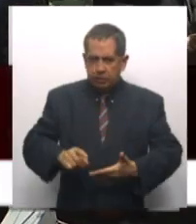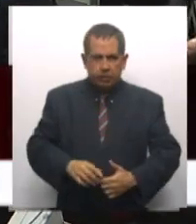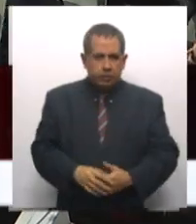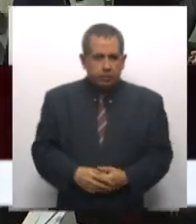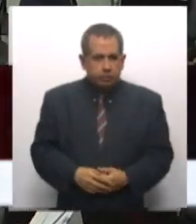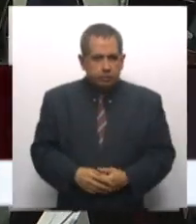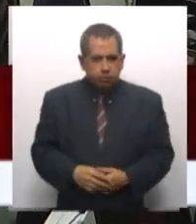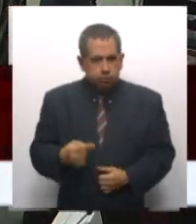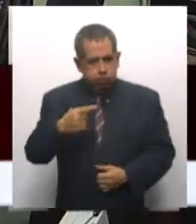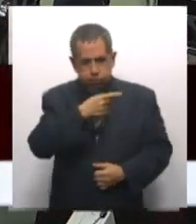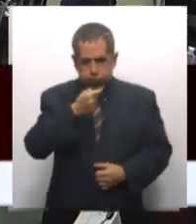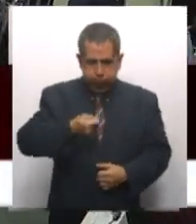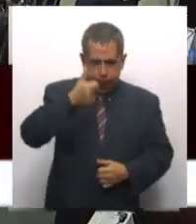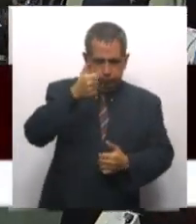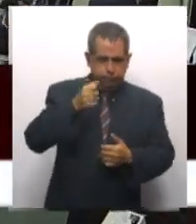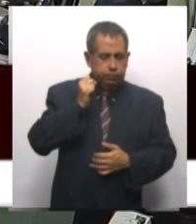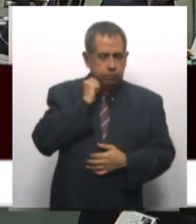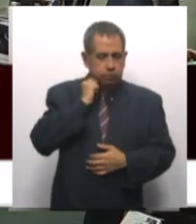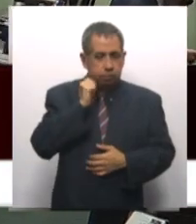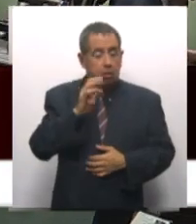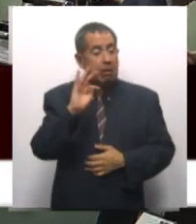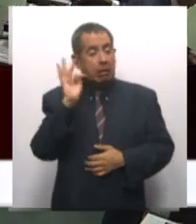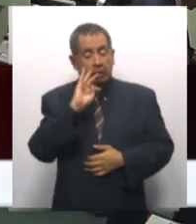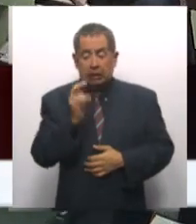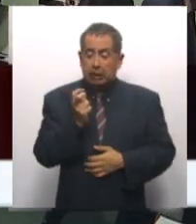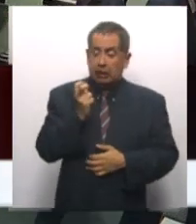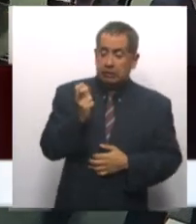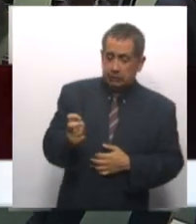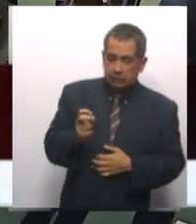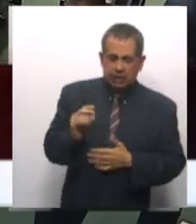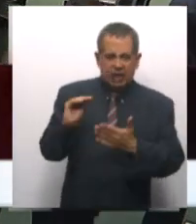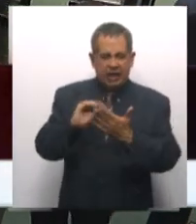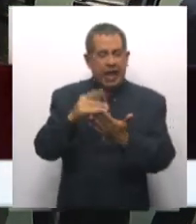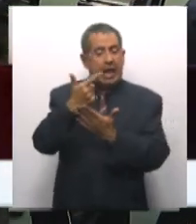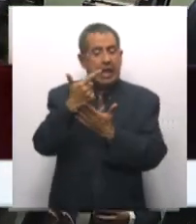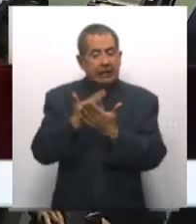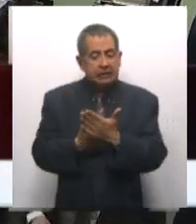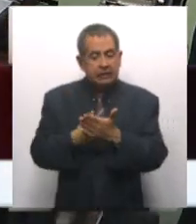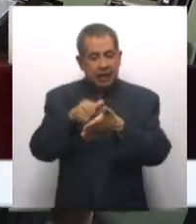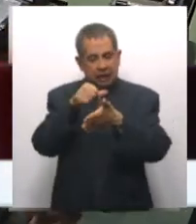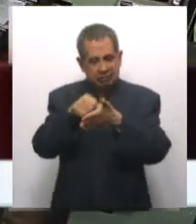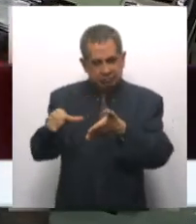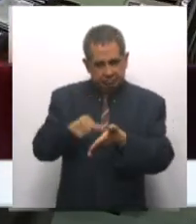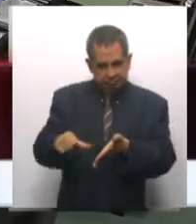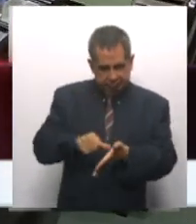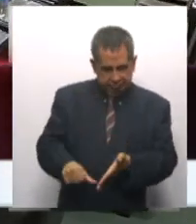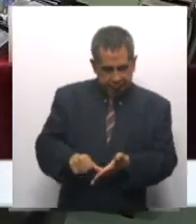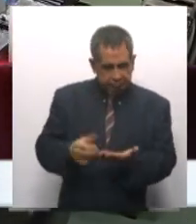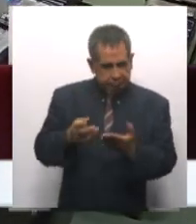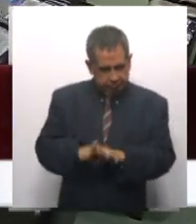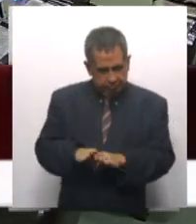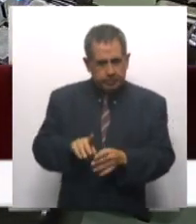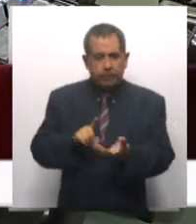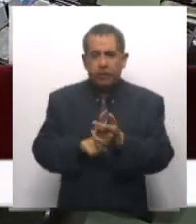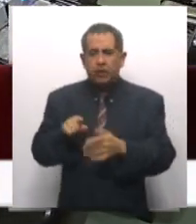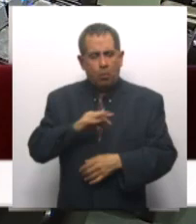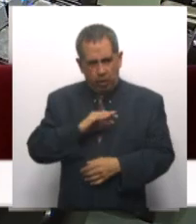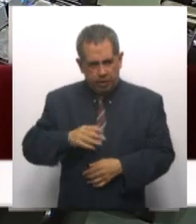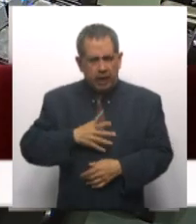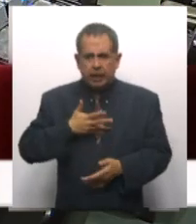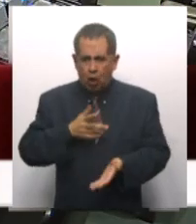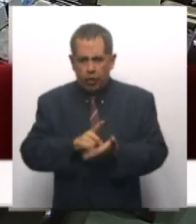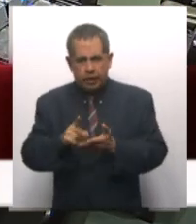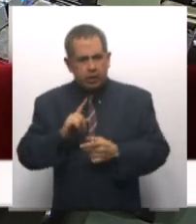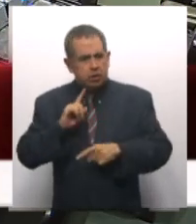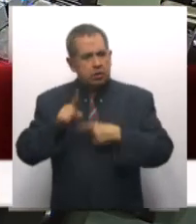La colegisladora propone que quienes sean incluidos en la lista de personas bloqueadas podrán hacer valer su derecho